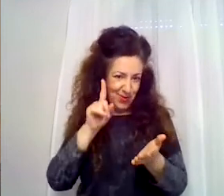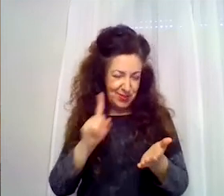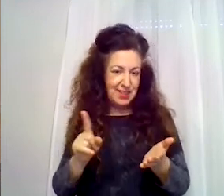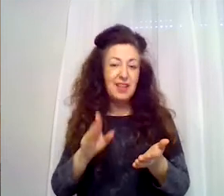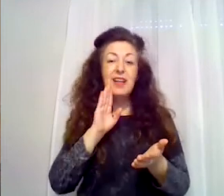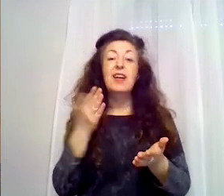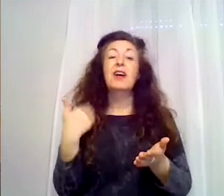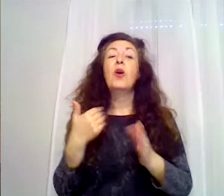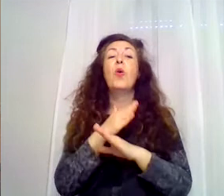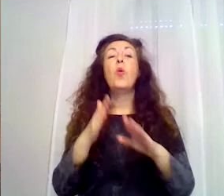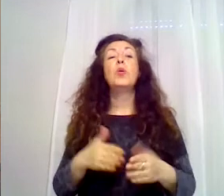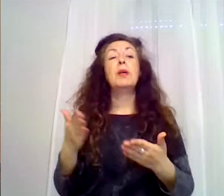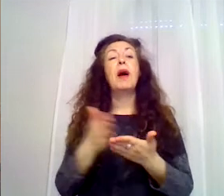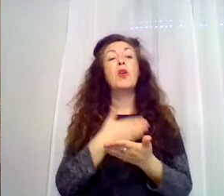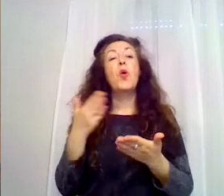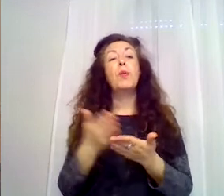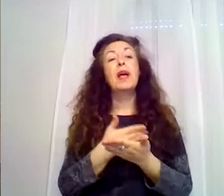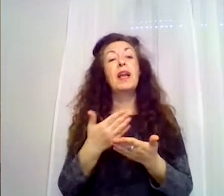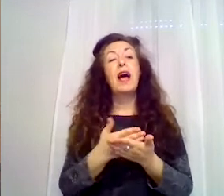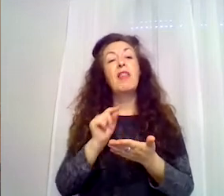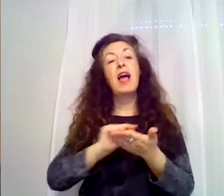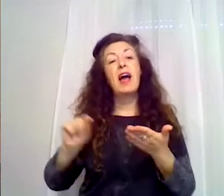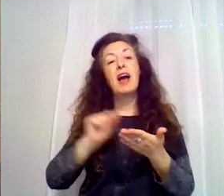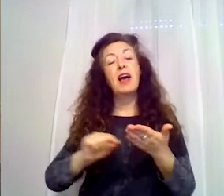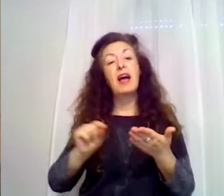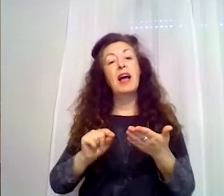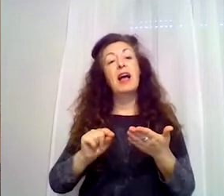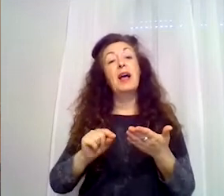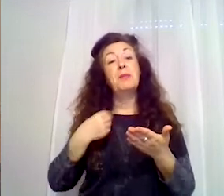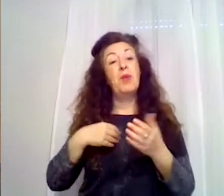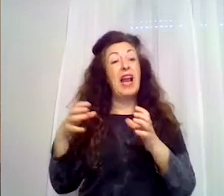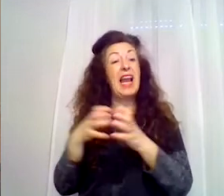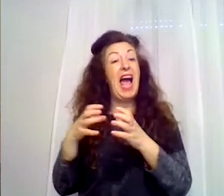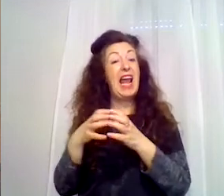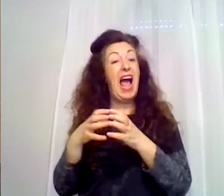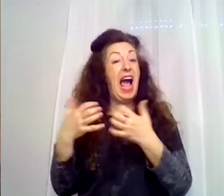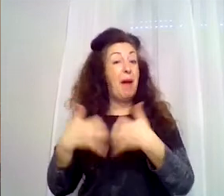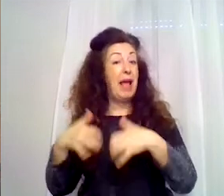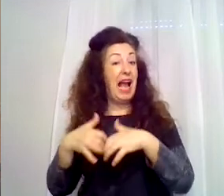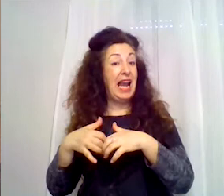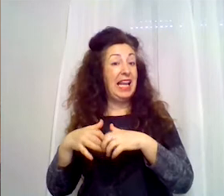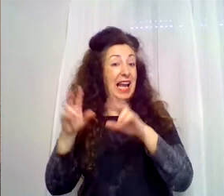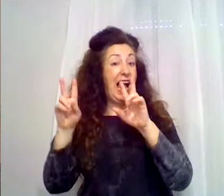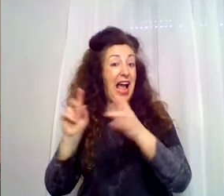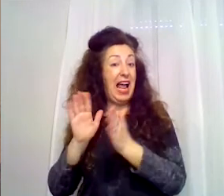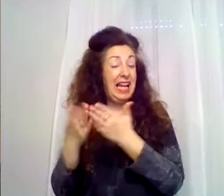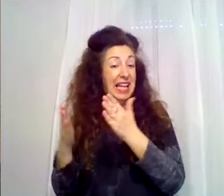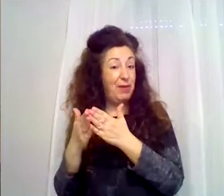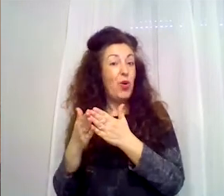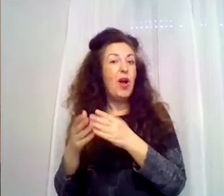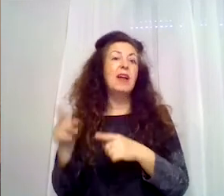personaje vivo o el personaje al que se cree vivo el que escribe lo que me nutre, me